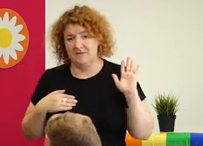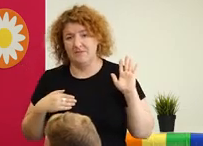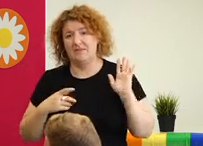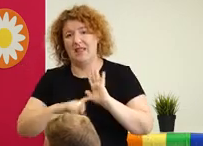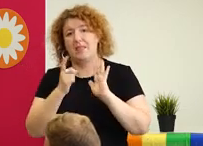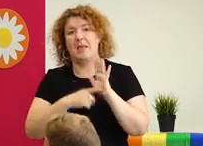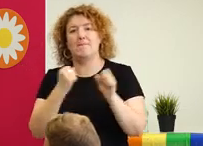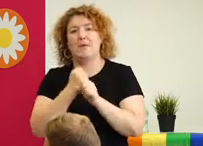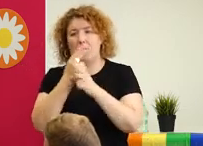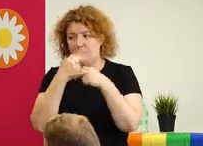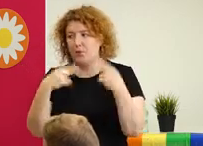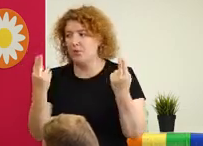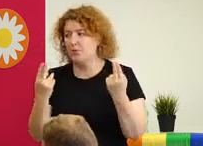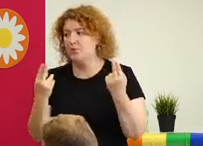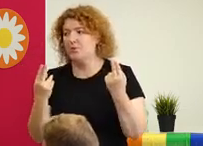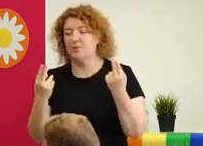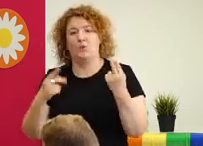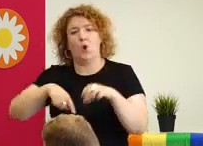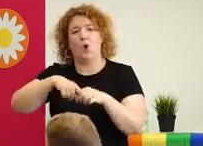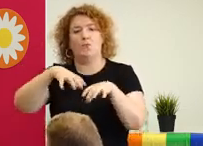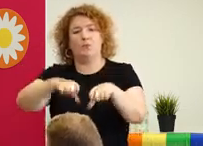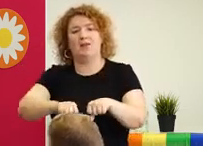están en los mismos marcos ideológicos.